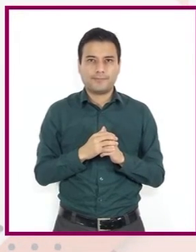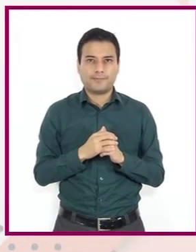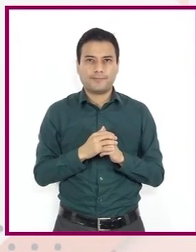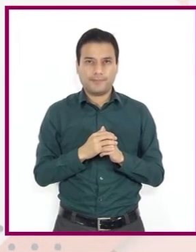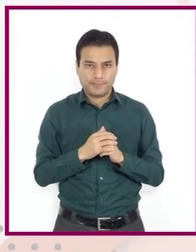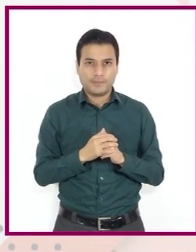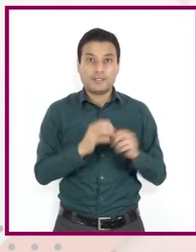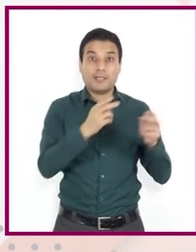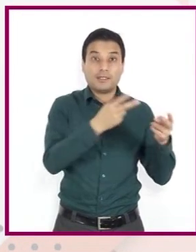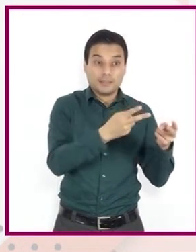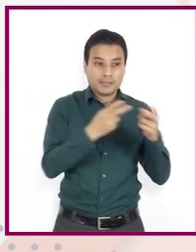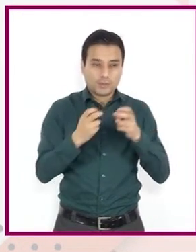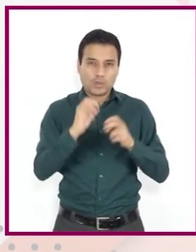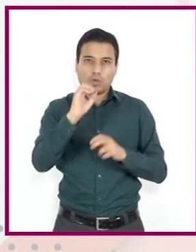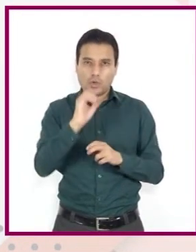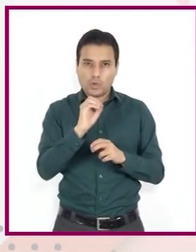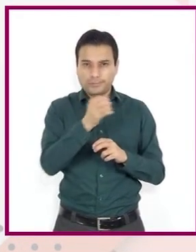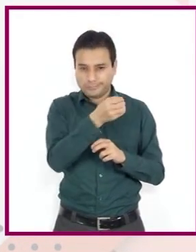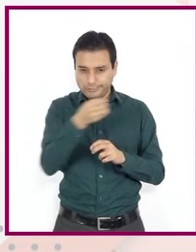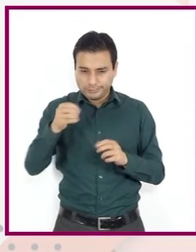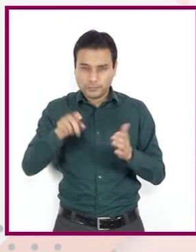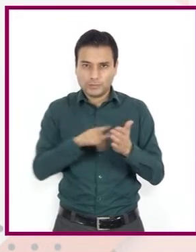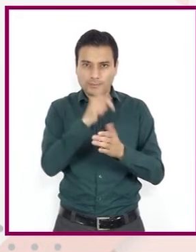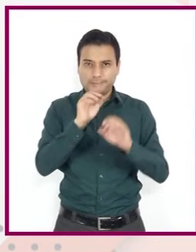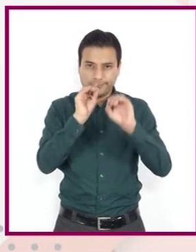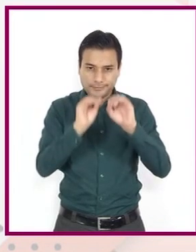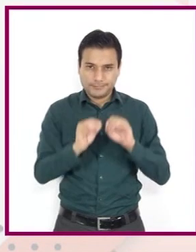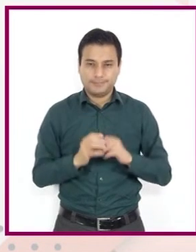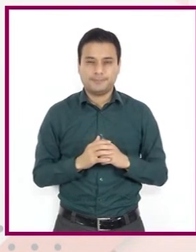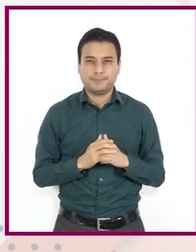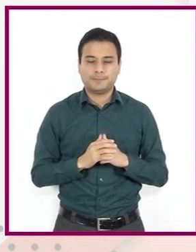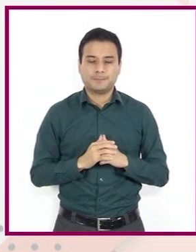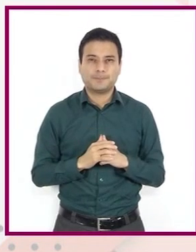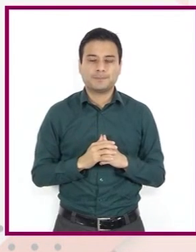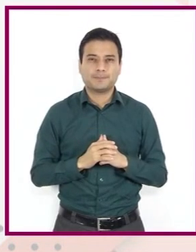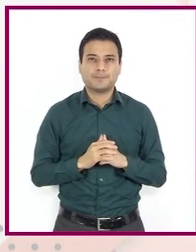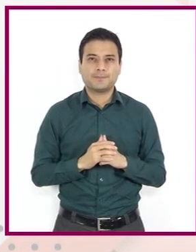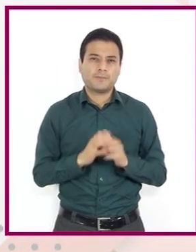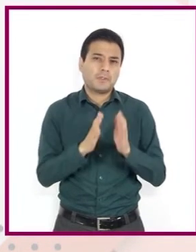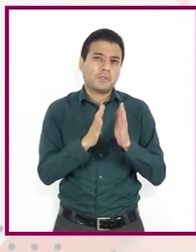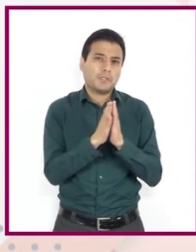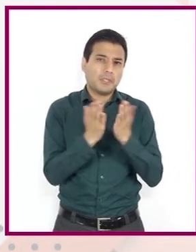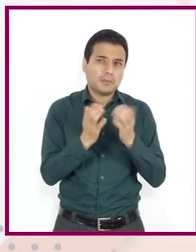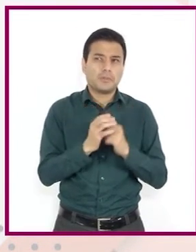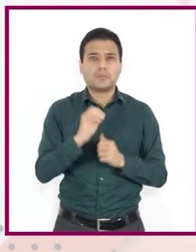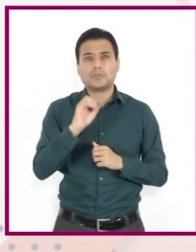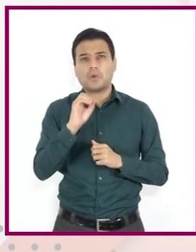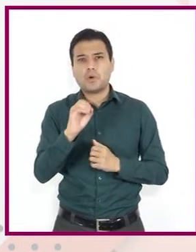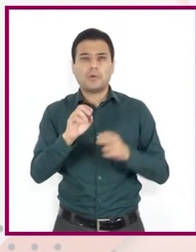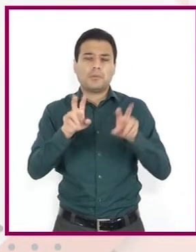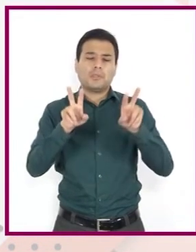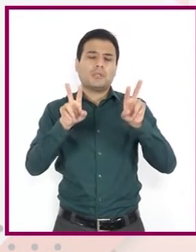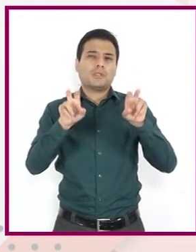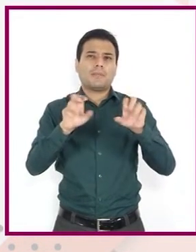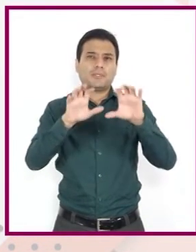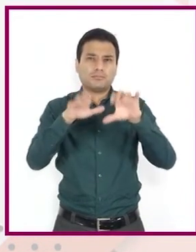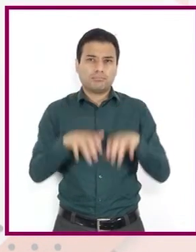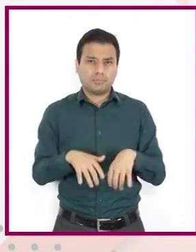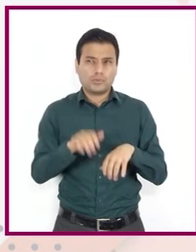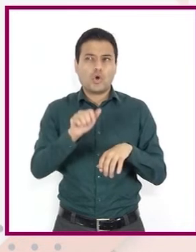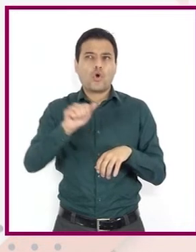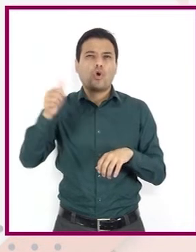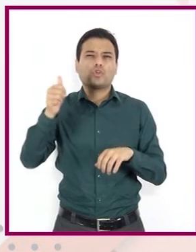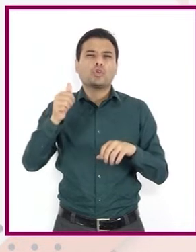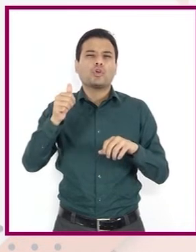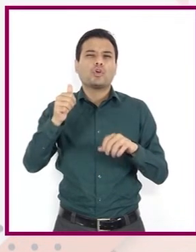extracción o reorganización que se sirve de las fuentes primarias, libros o artículos que interpretan otros